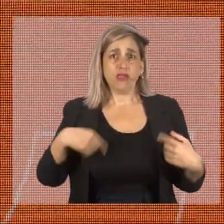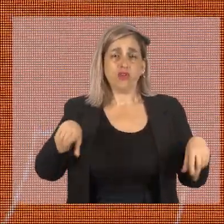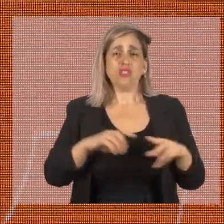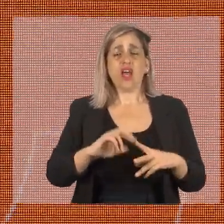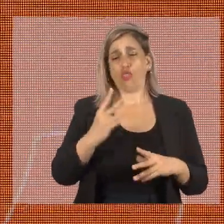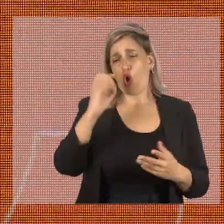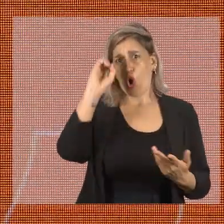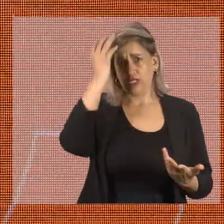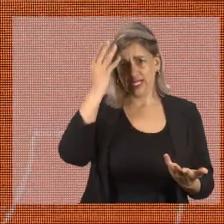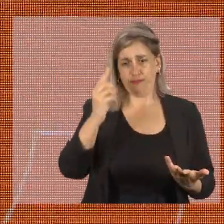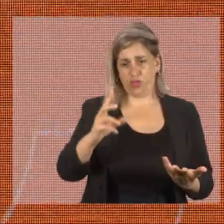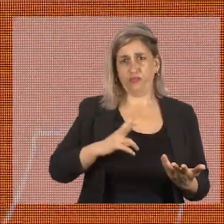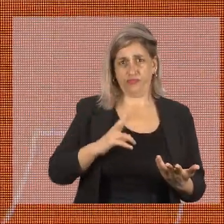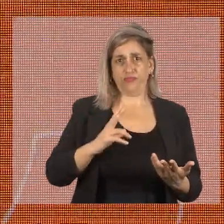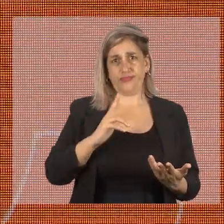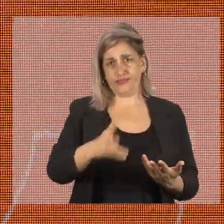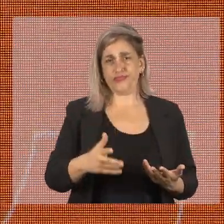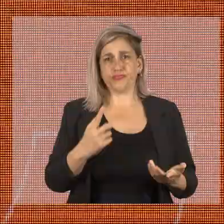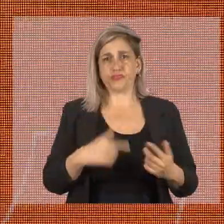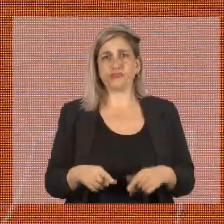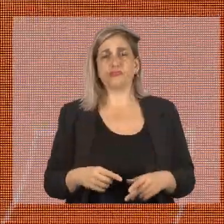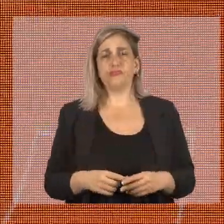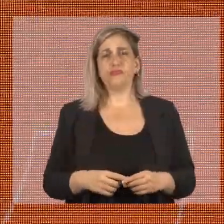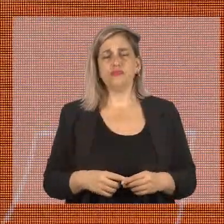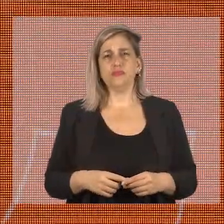Ahora, estos dos conceptos, como decía hace un instante,